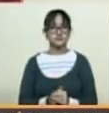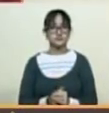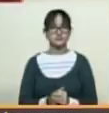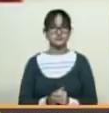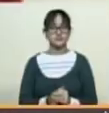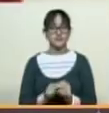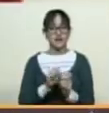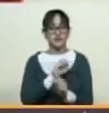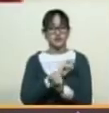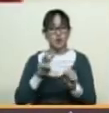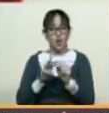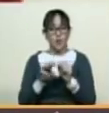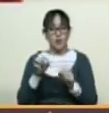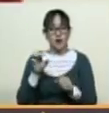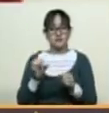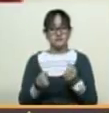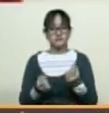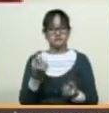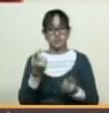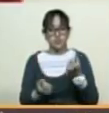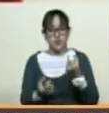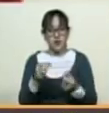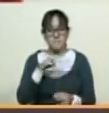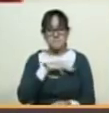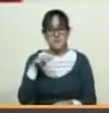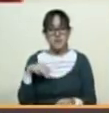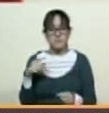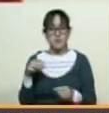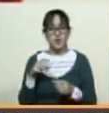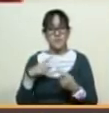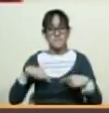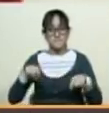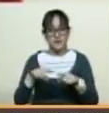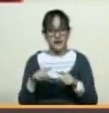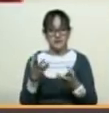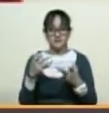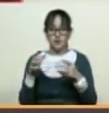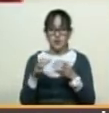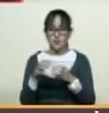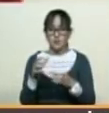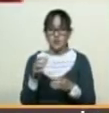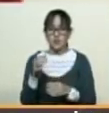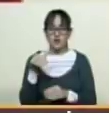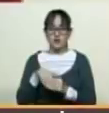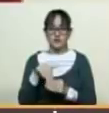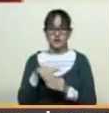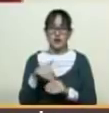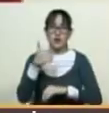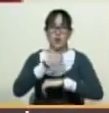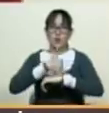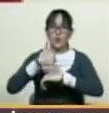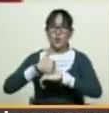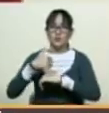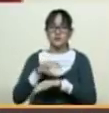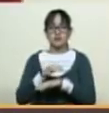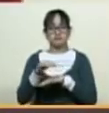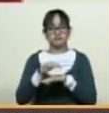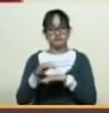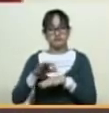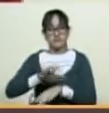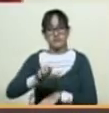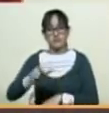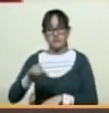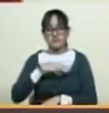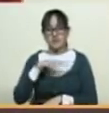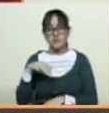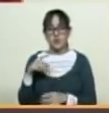el software de sorteo, los miembros de mesa, se realizaron el sorteo de los organismos electorales subalternos, las juntas regionales, juntas municipales,